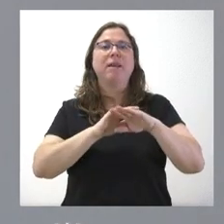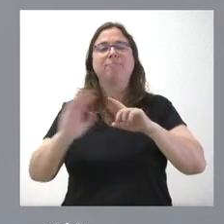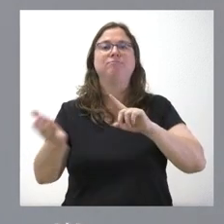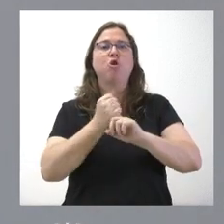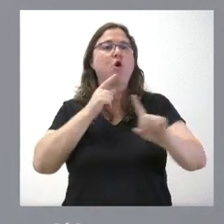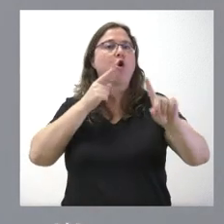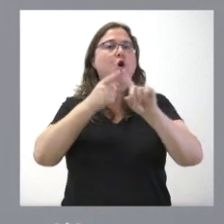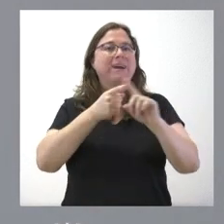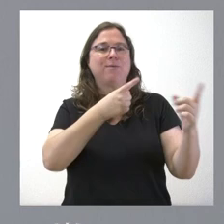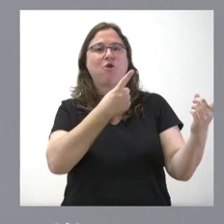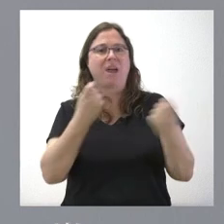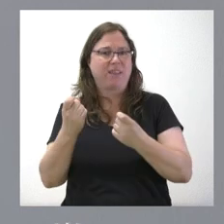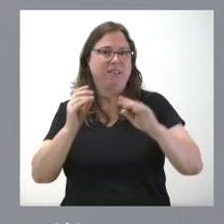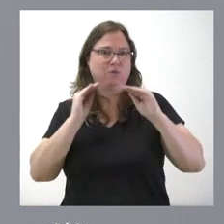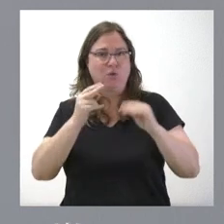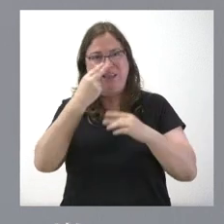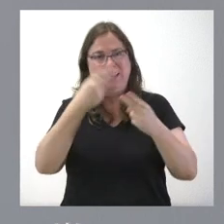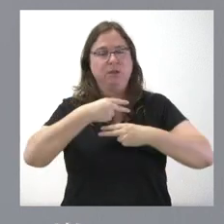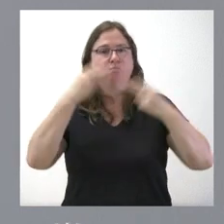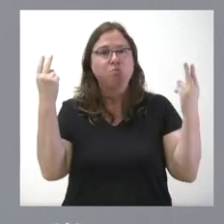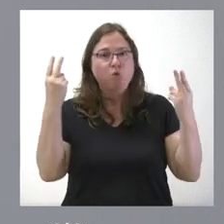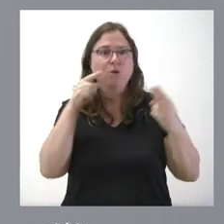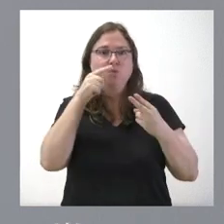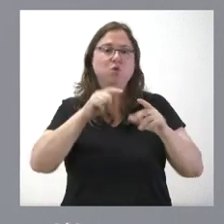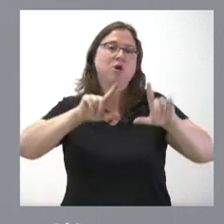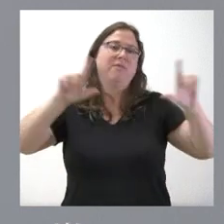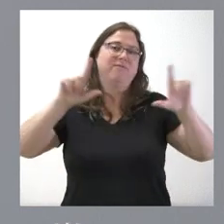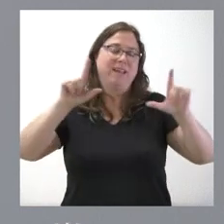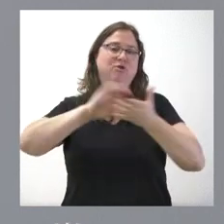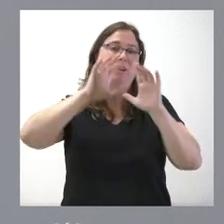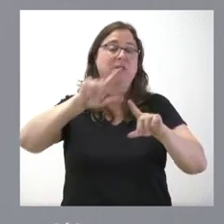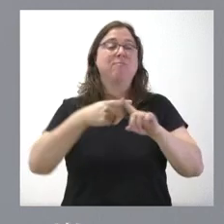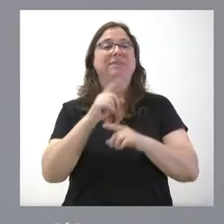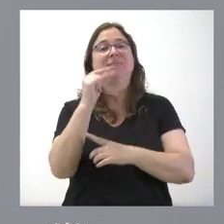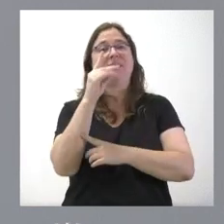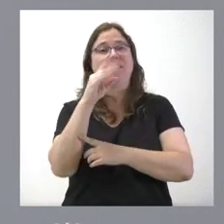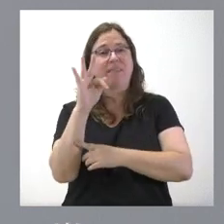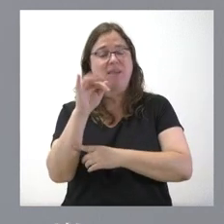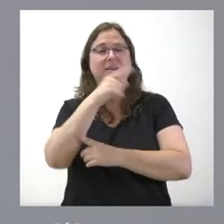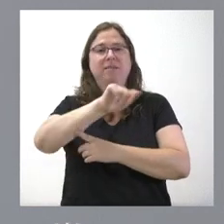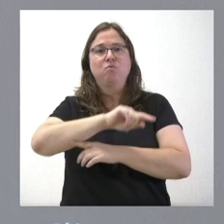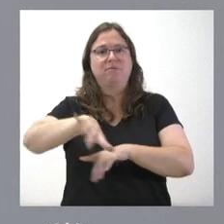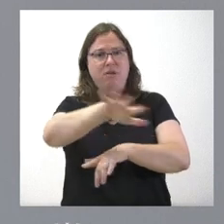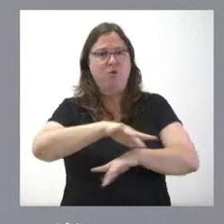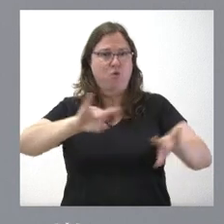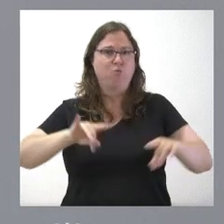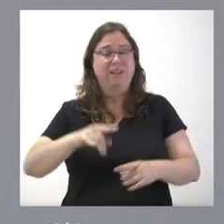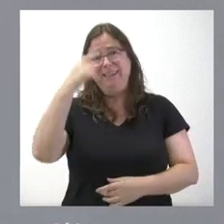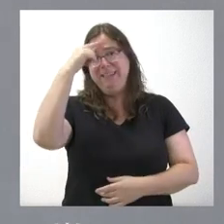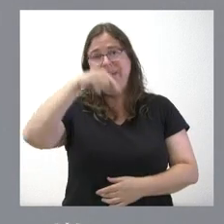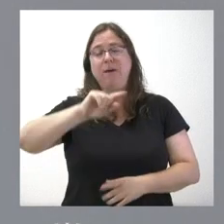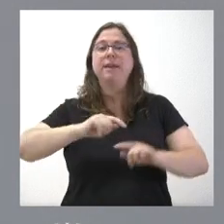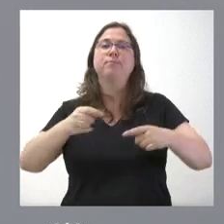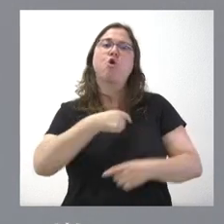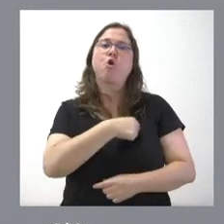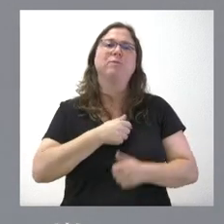los objetivos y necesidades de interés público que tiene la televisión digital terrestre en el ámbito de nuestra comunidad saben ustedes que hay una comisión